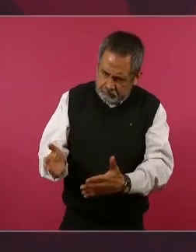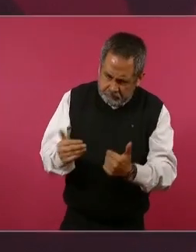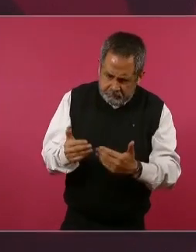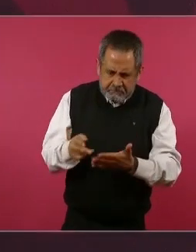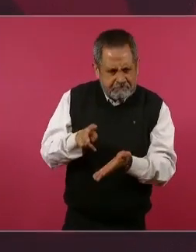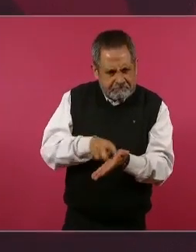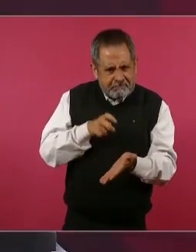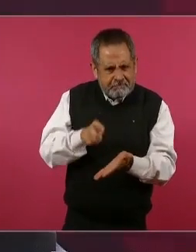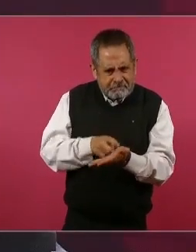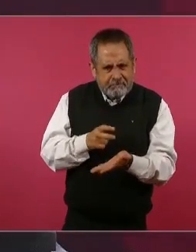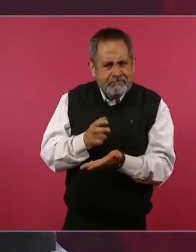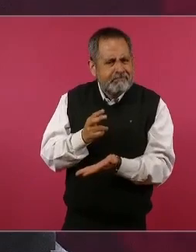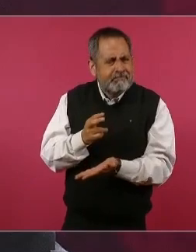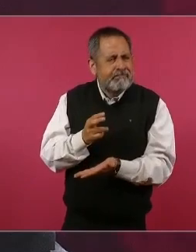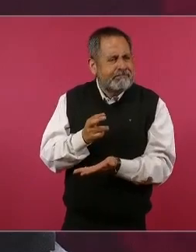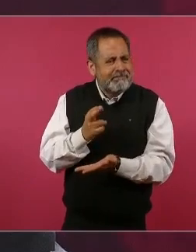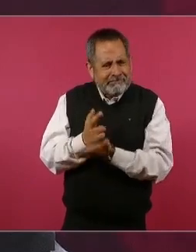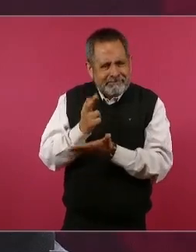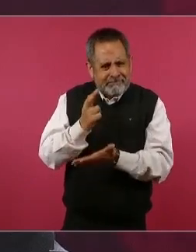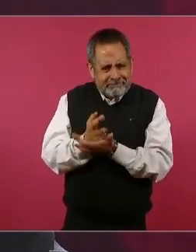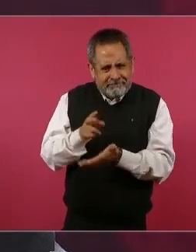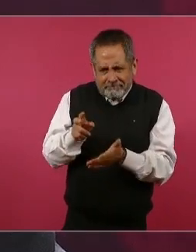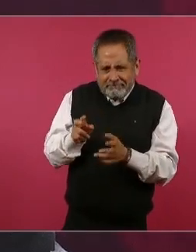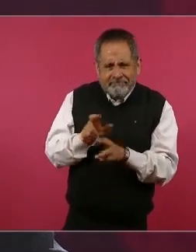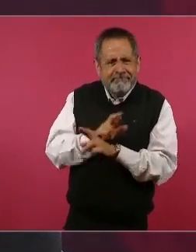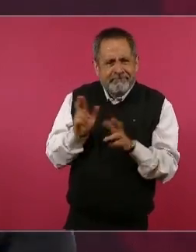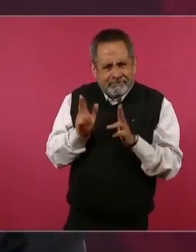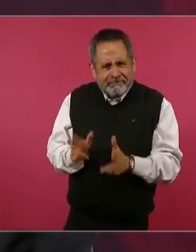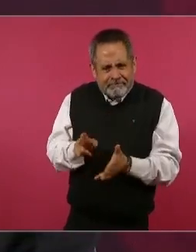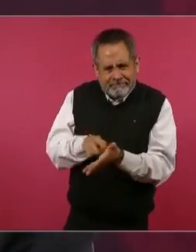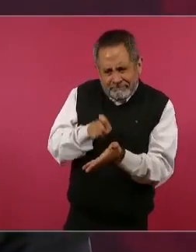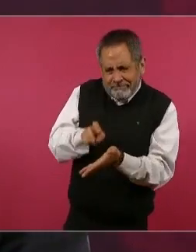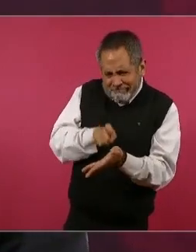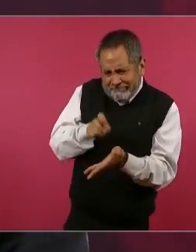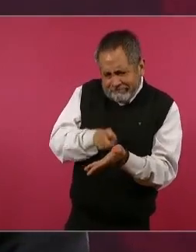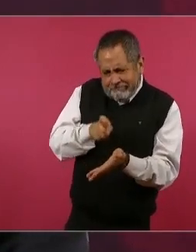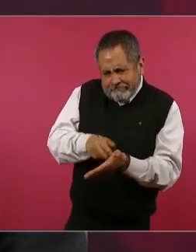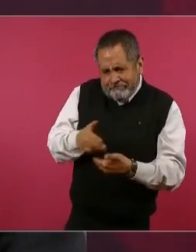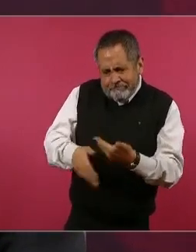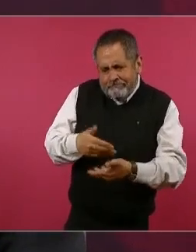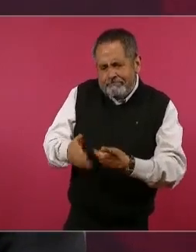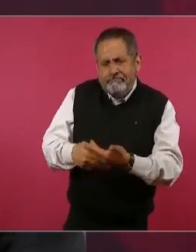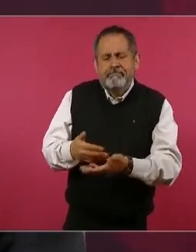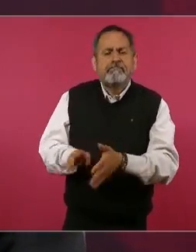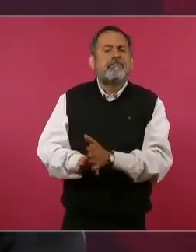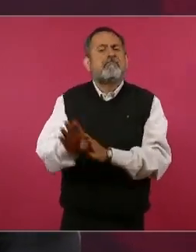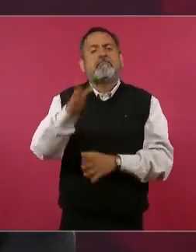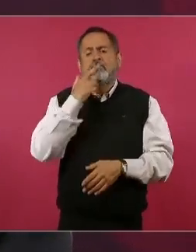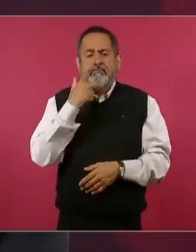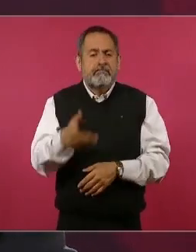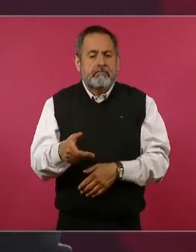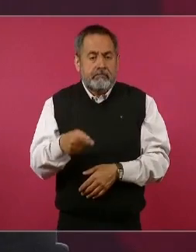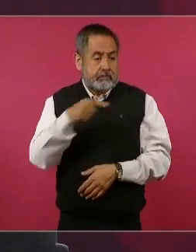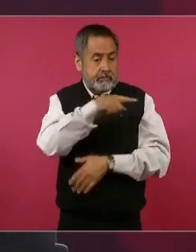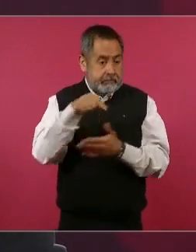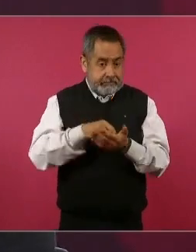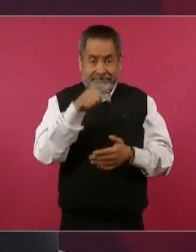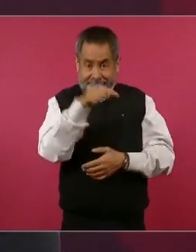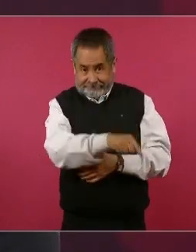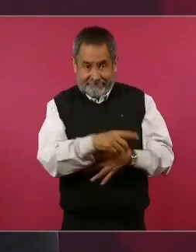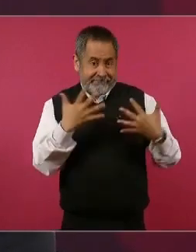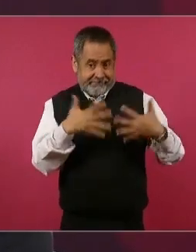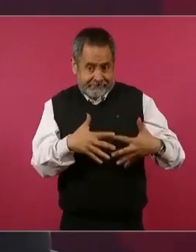puedan rehabilitarse, que puedan recibir terapias en los centros Teletón. Y nosotros